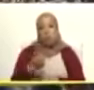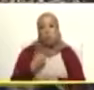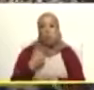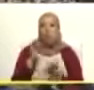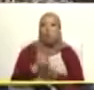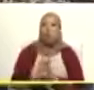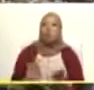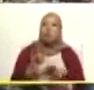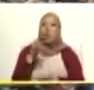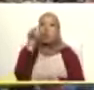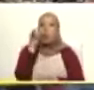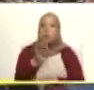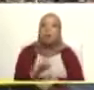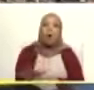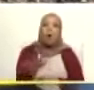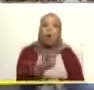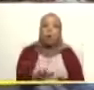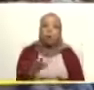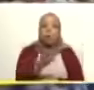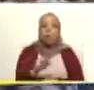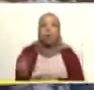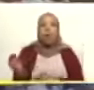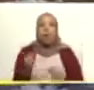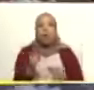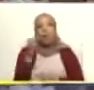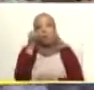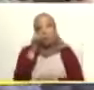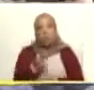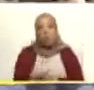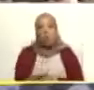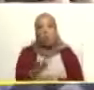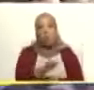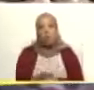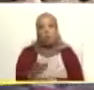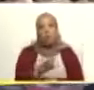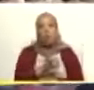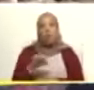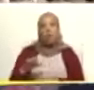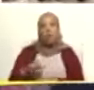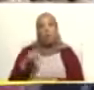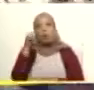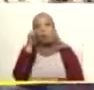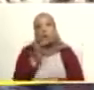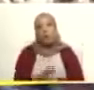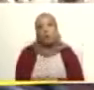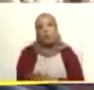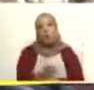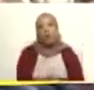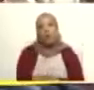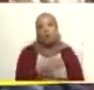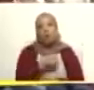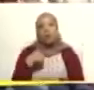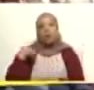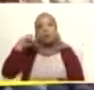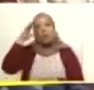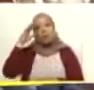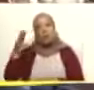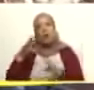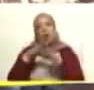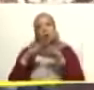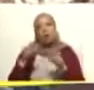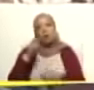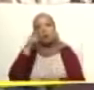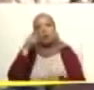solo el pueblo. Que hable el pueblo, solo el pueblo. Quiero saludar a todo